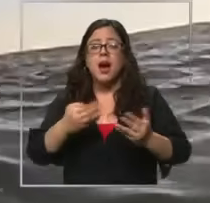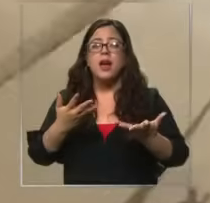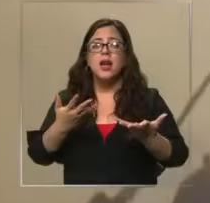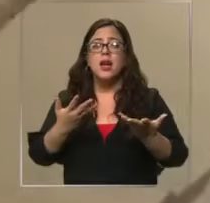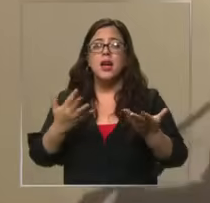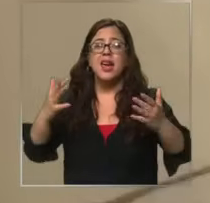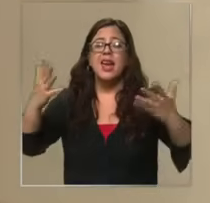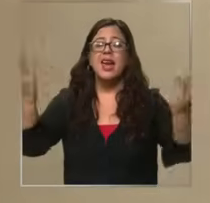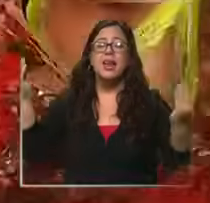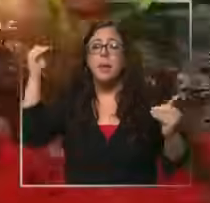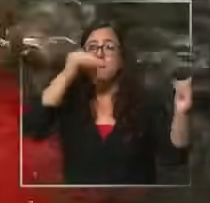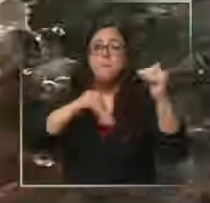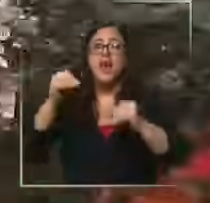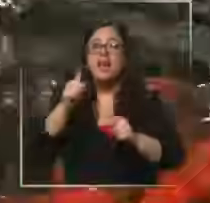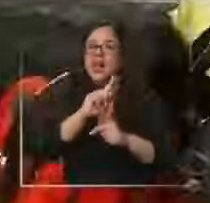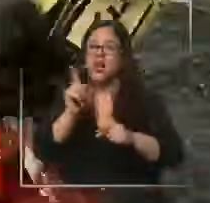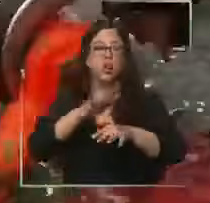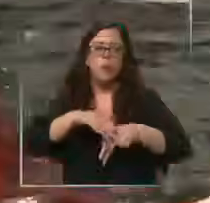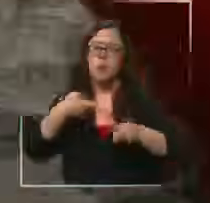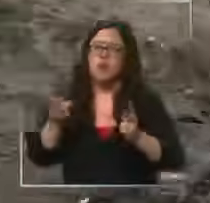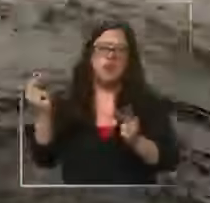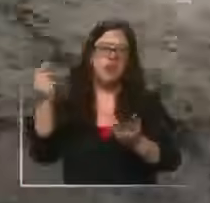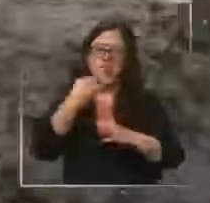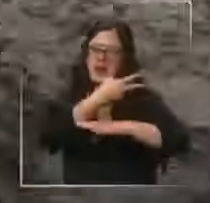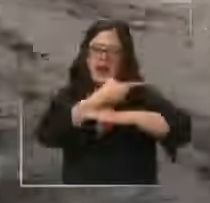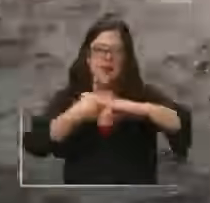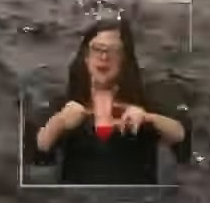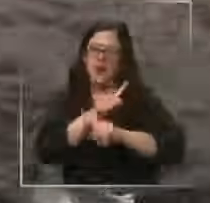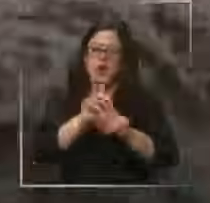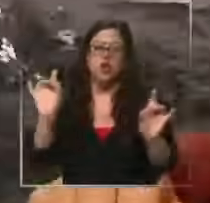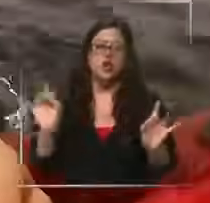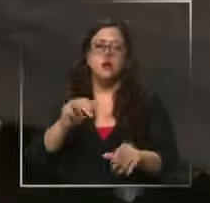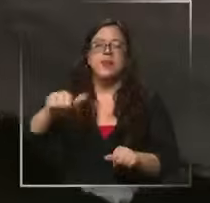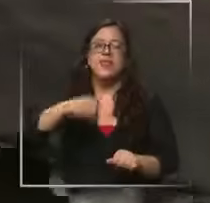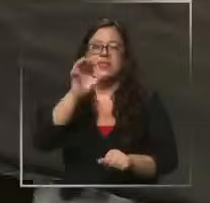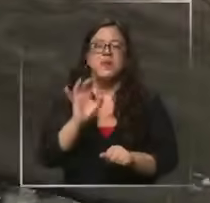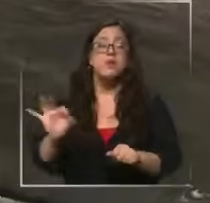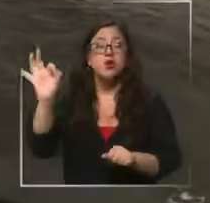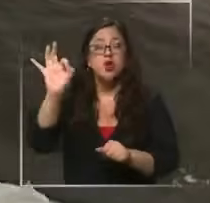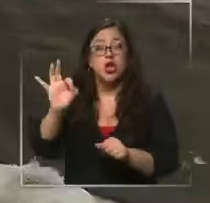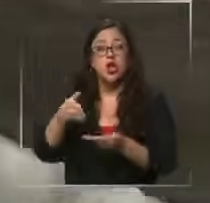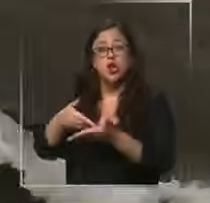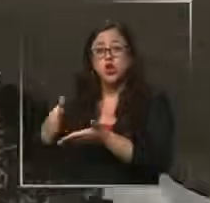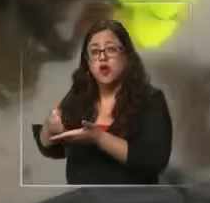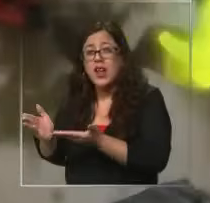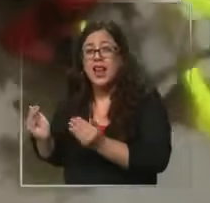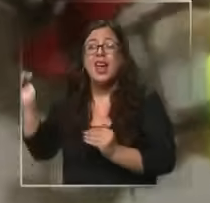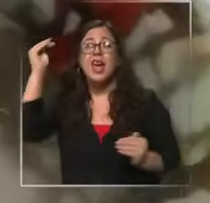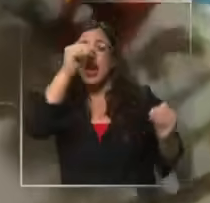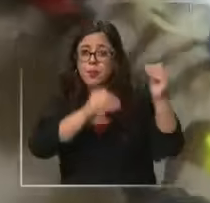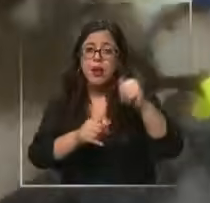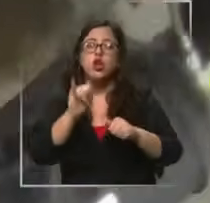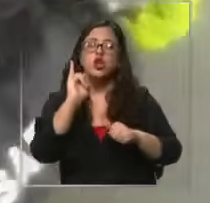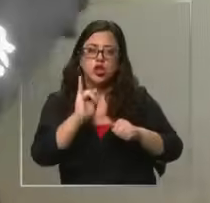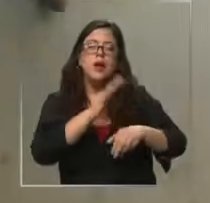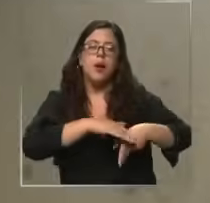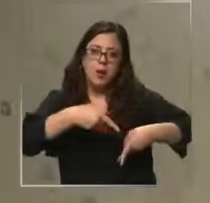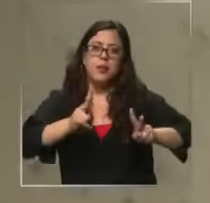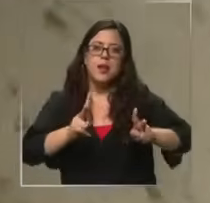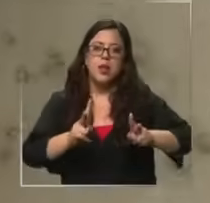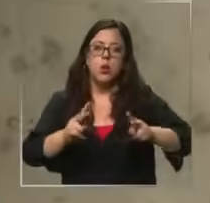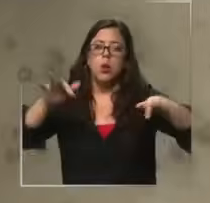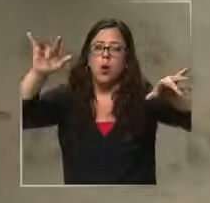playas catalogadas como no aptas para el baño. Solo el 16% restante en balnearios sí aptos.